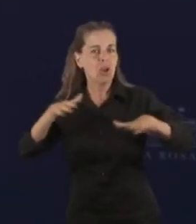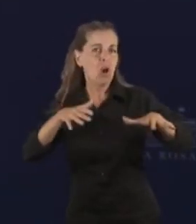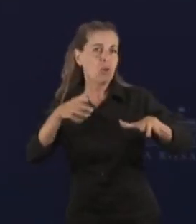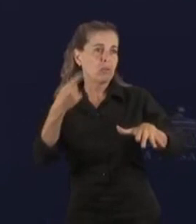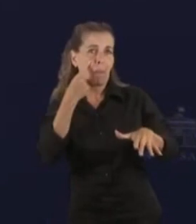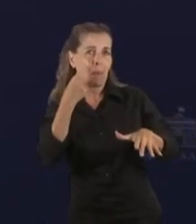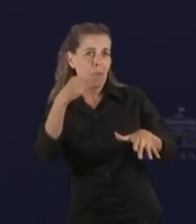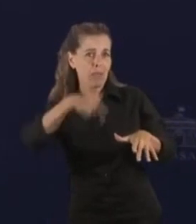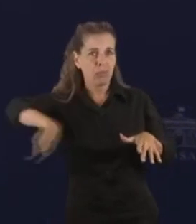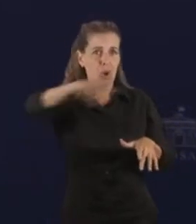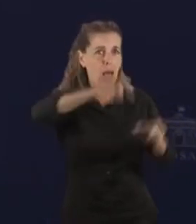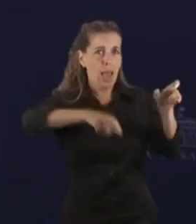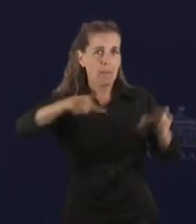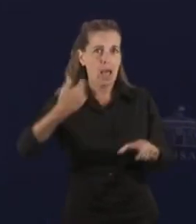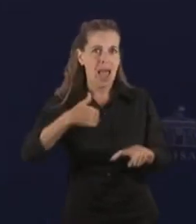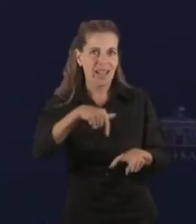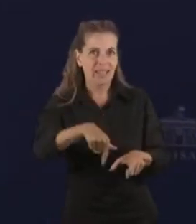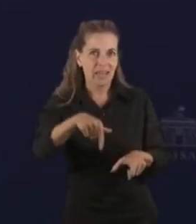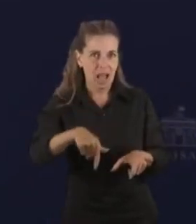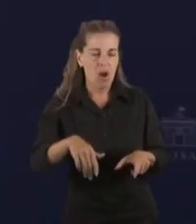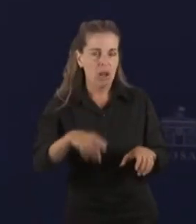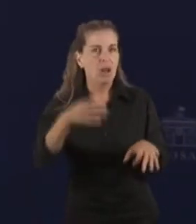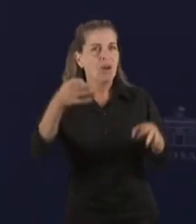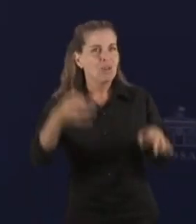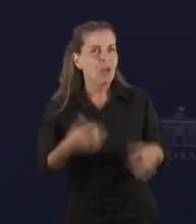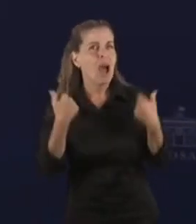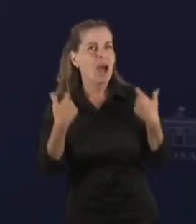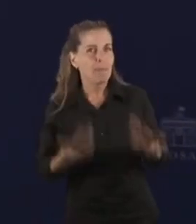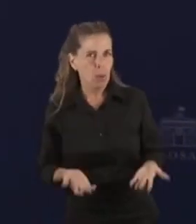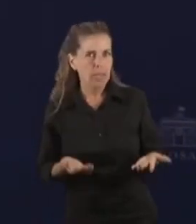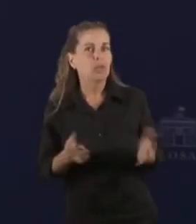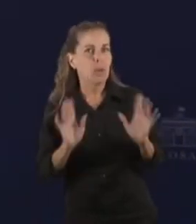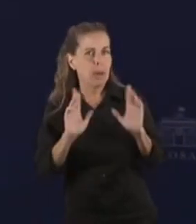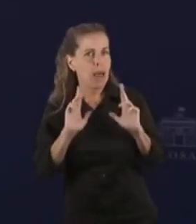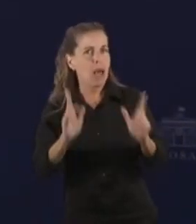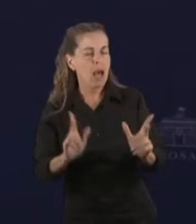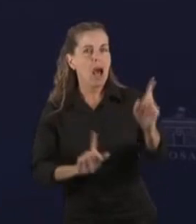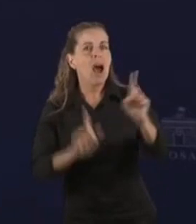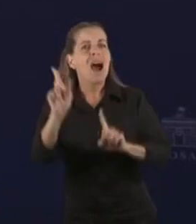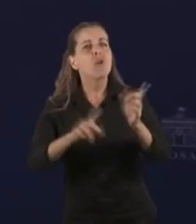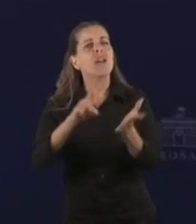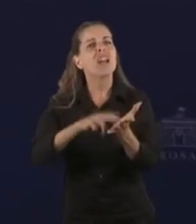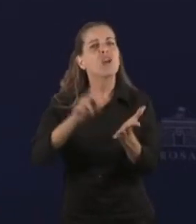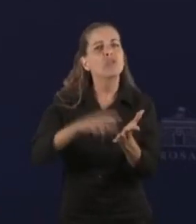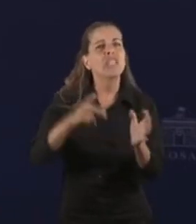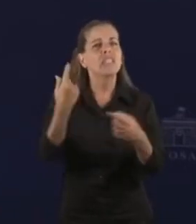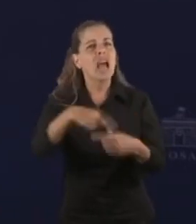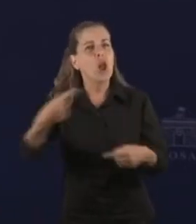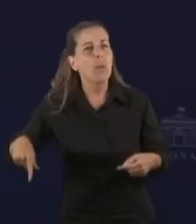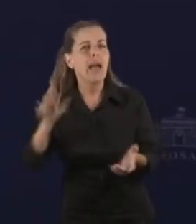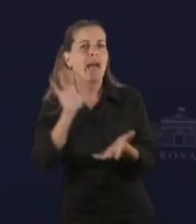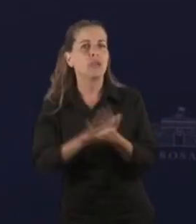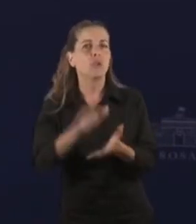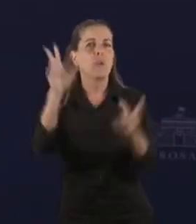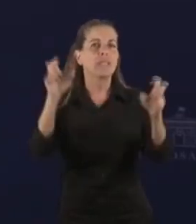la Argentina eh aprovecho para destacar algunas noticias que hemos tenido en materia